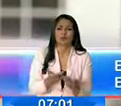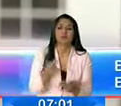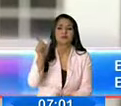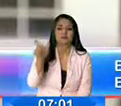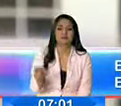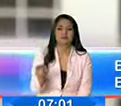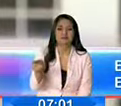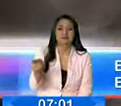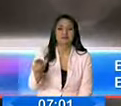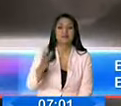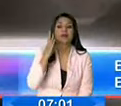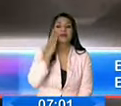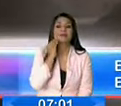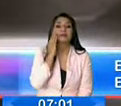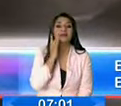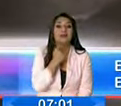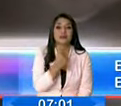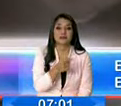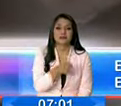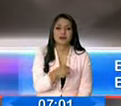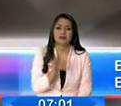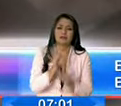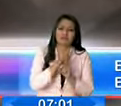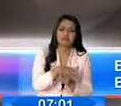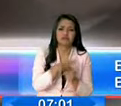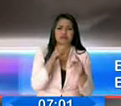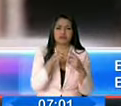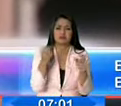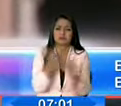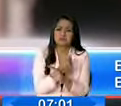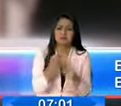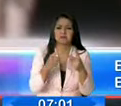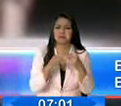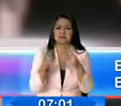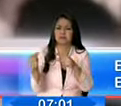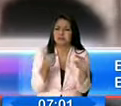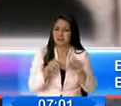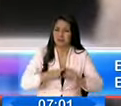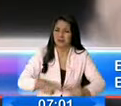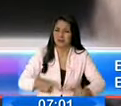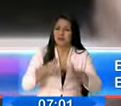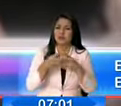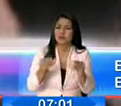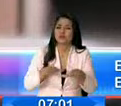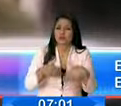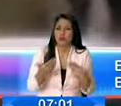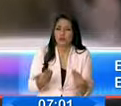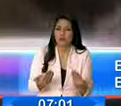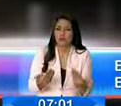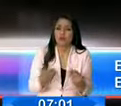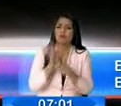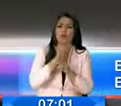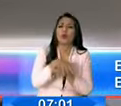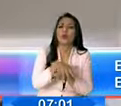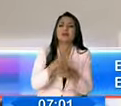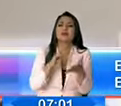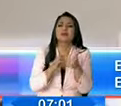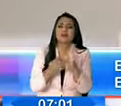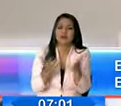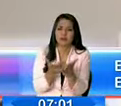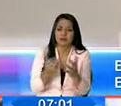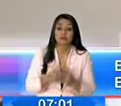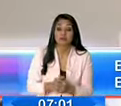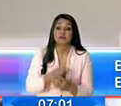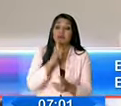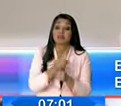quienes aseguran que para combatir esta problemática es necesario entender a qué llamamos bullying. Es un tipo de